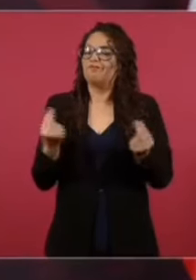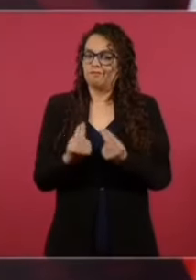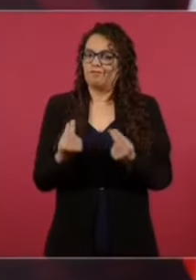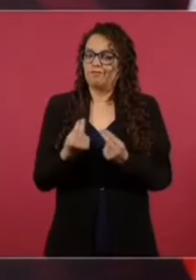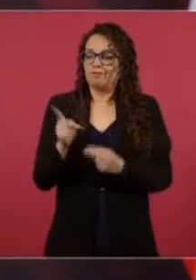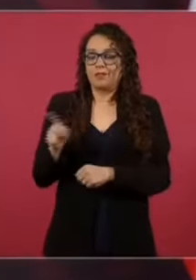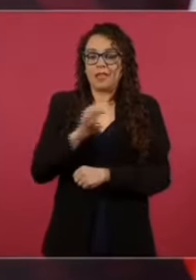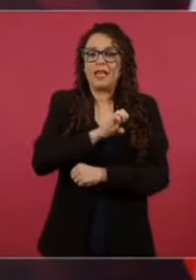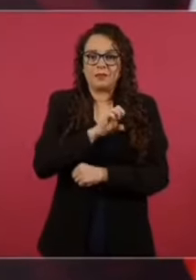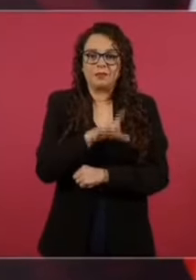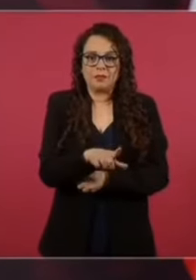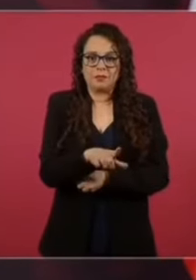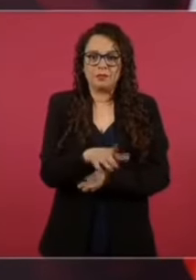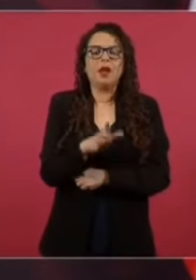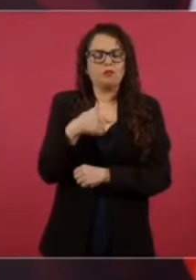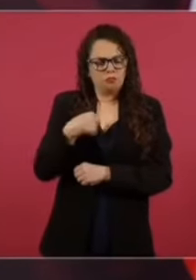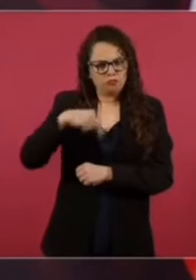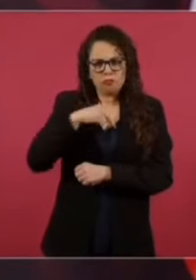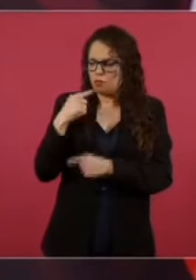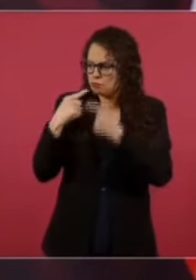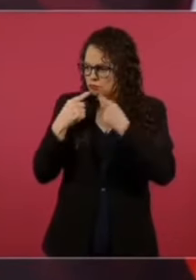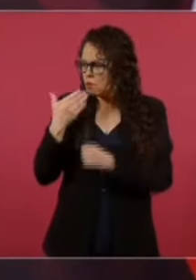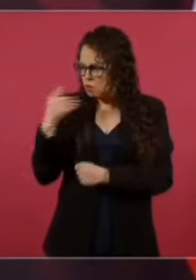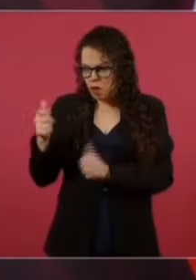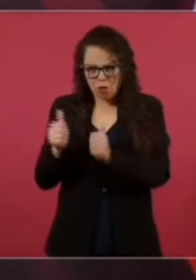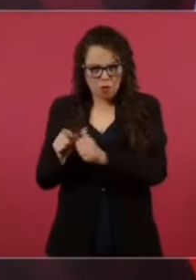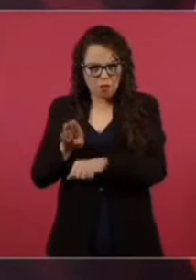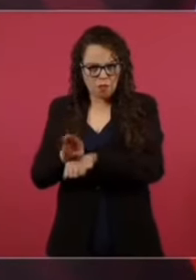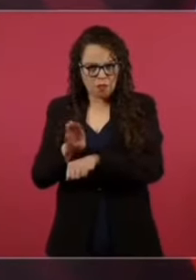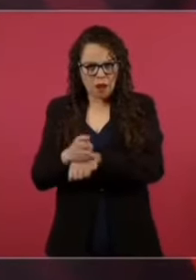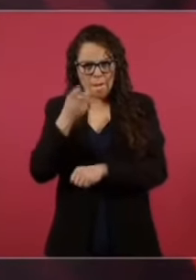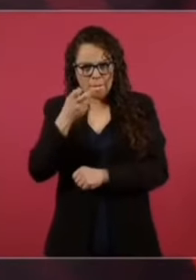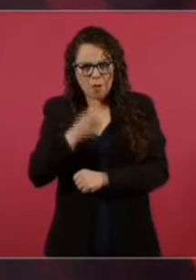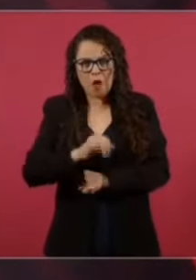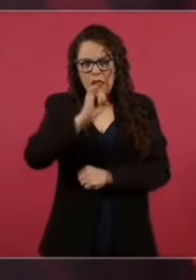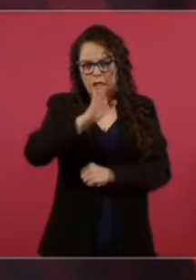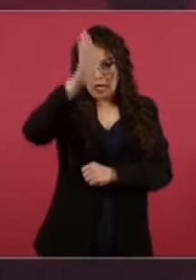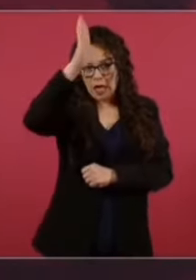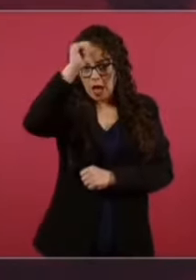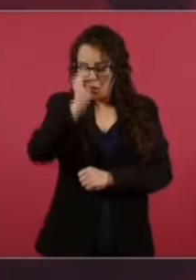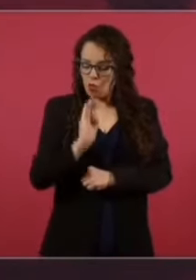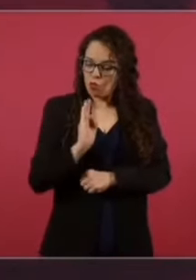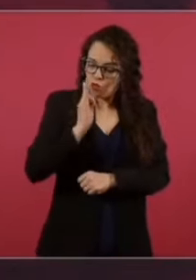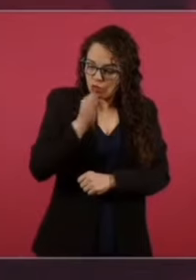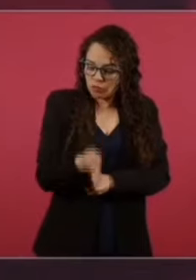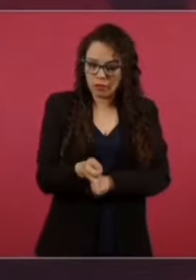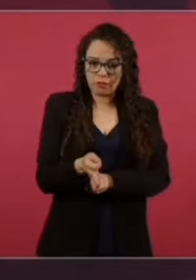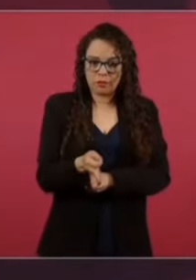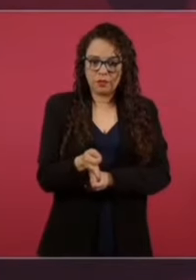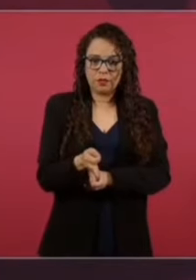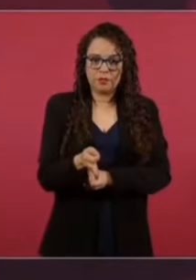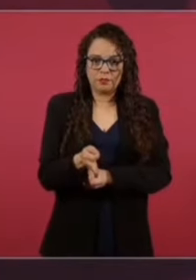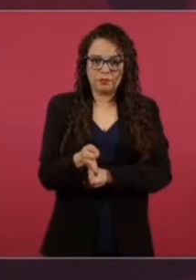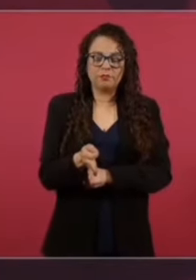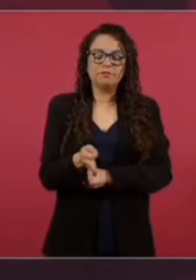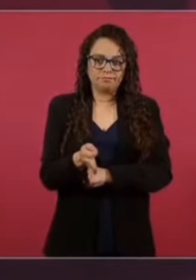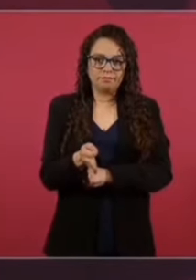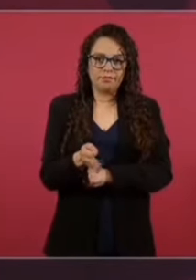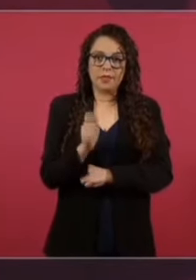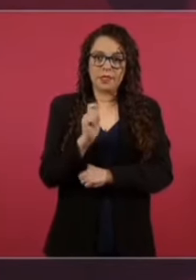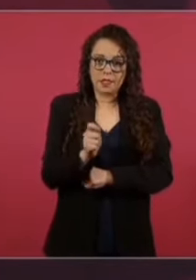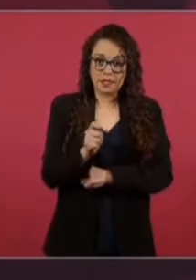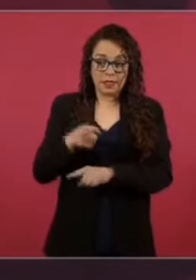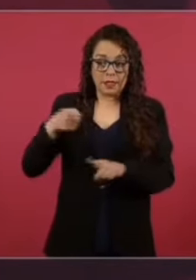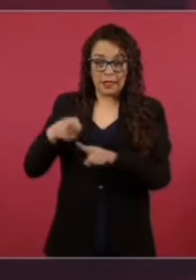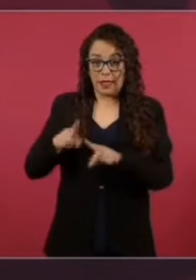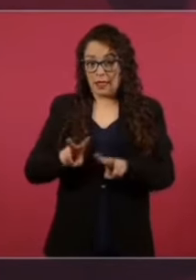y se acordó de que Brasil va a tener un trato especial en